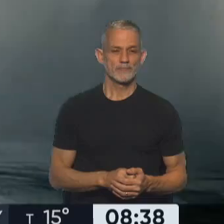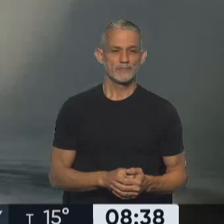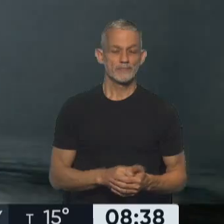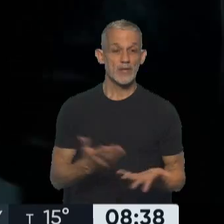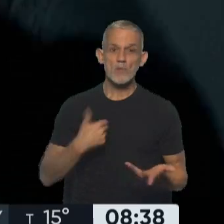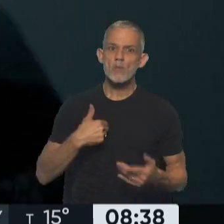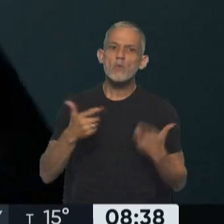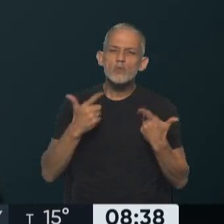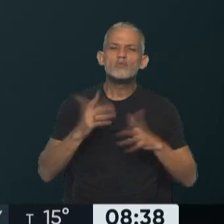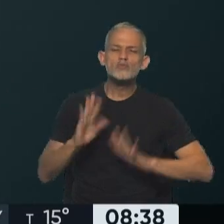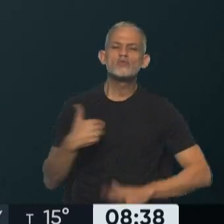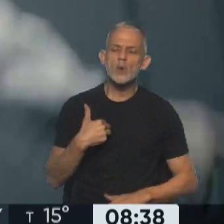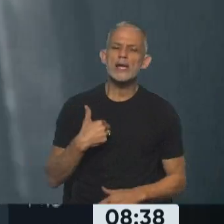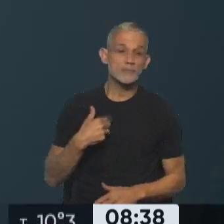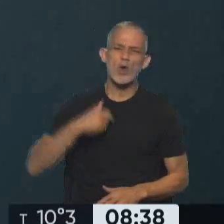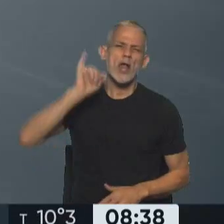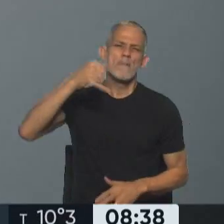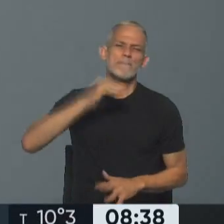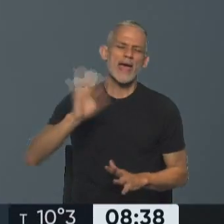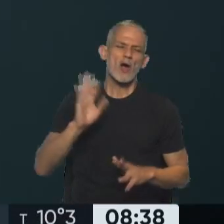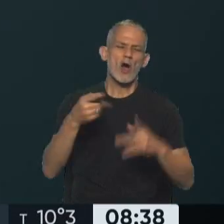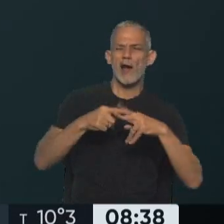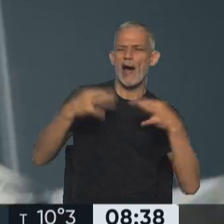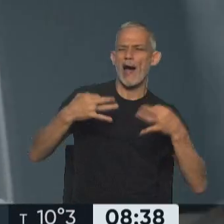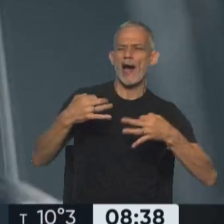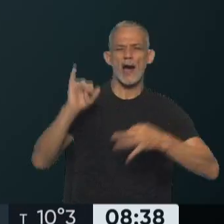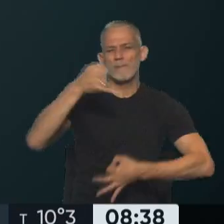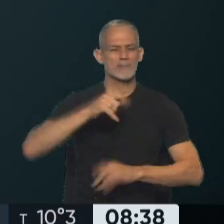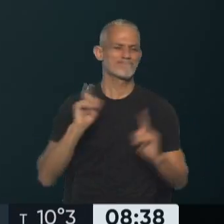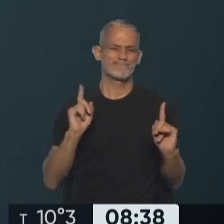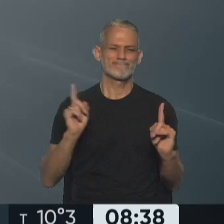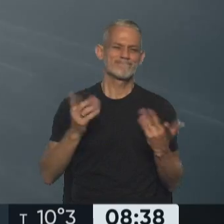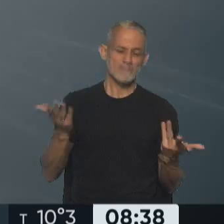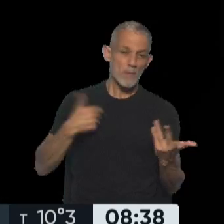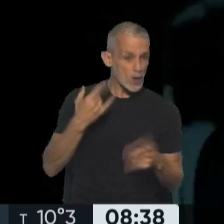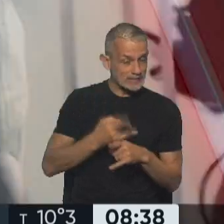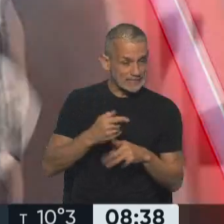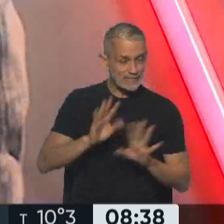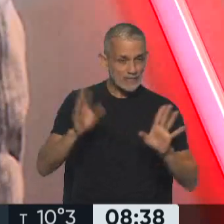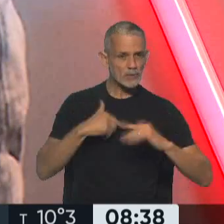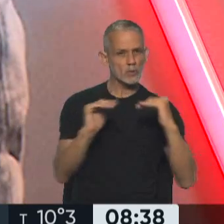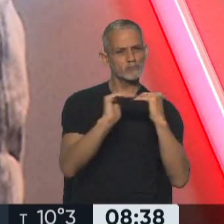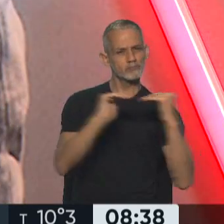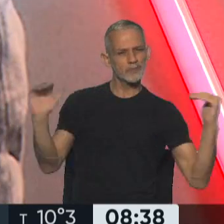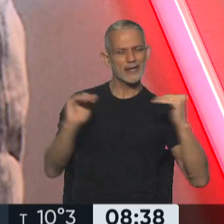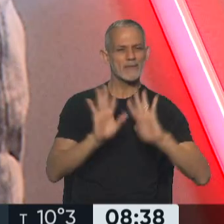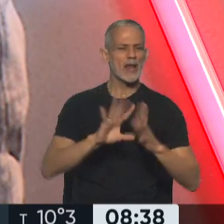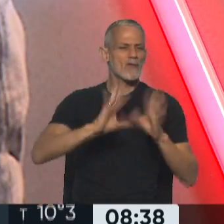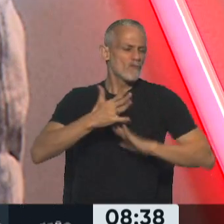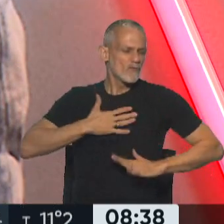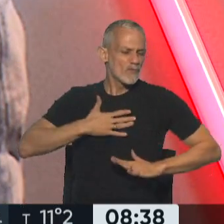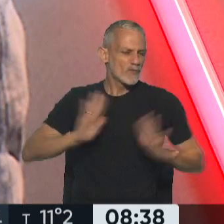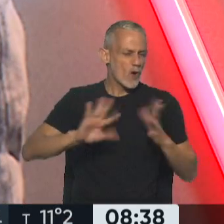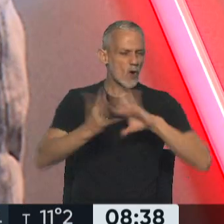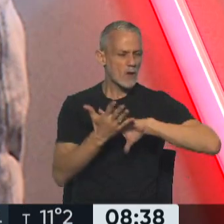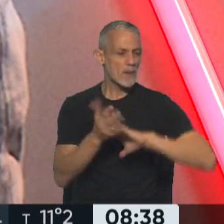Soy muy afortunado, no seré quizás el mejor técnicamente, pero siempre me he mantenido mi propio estilo, a pesar de que